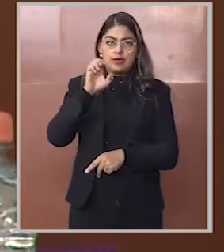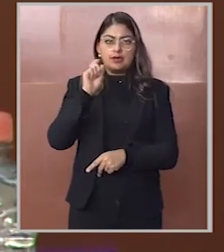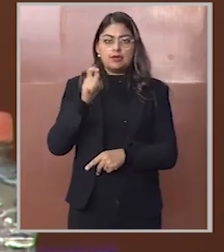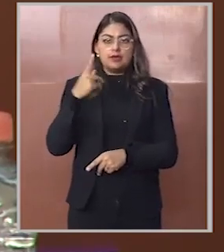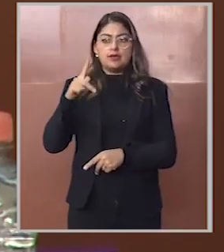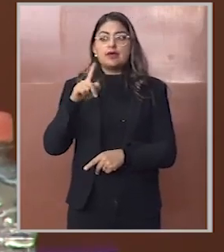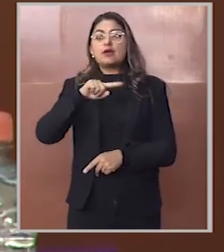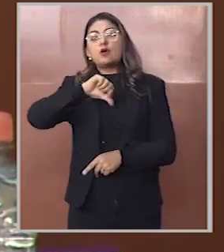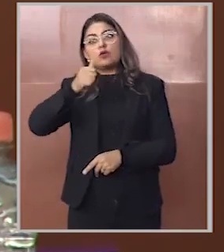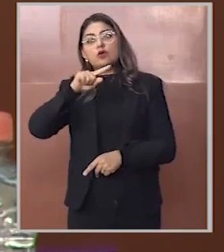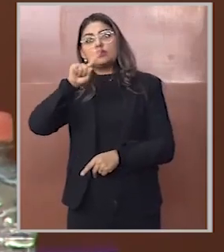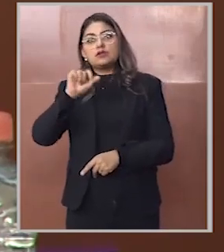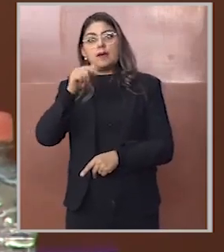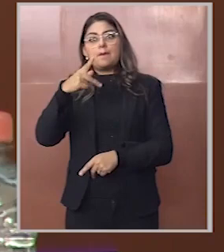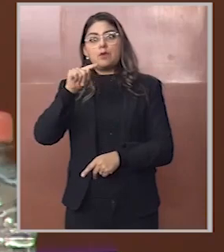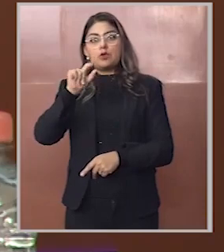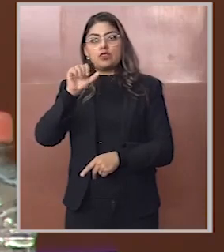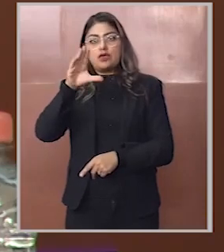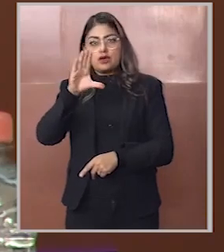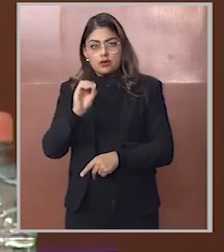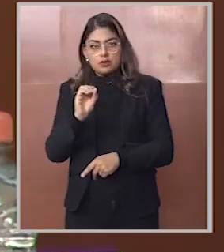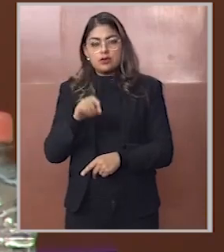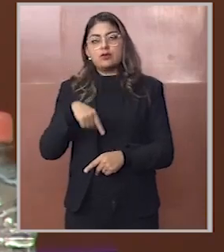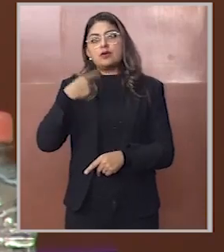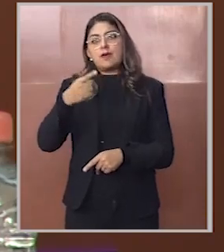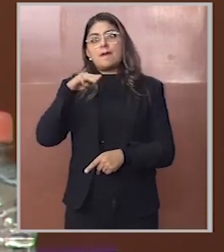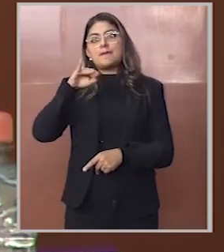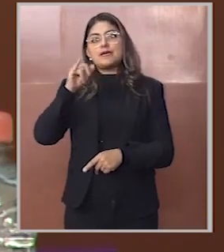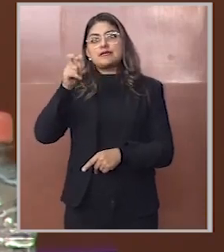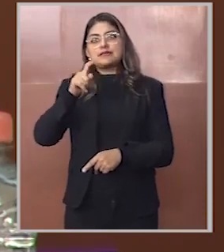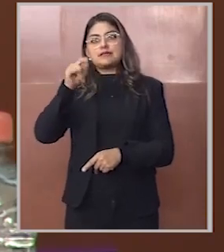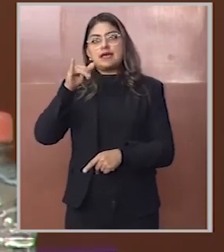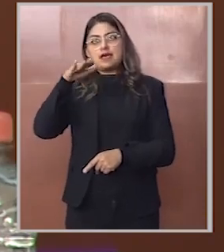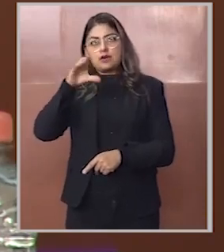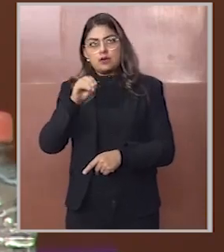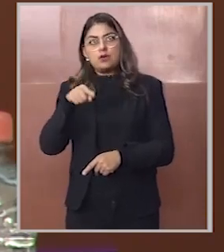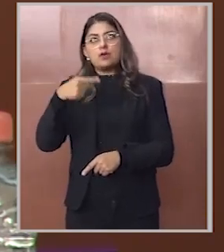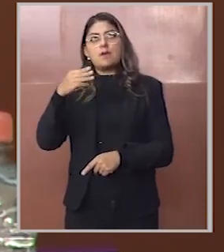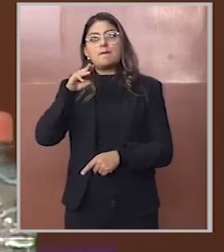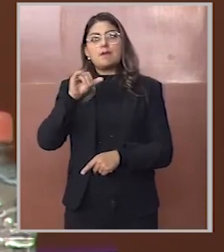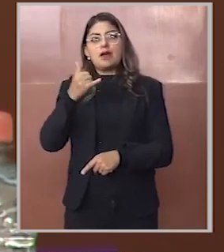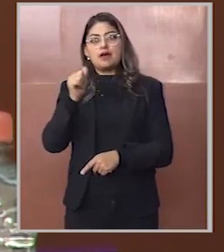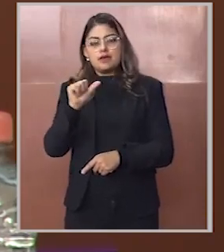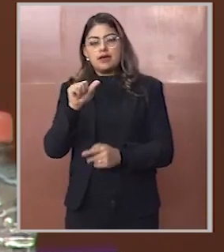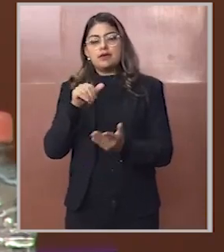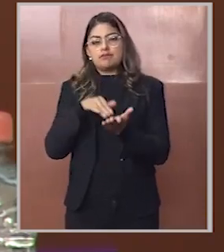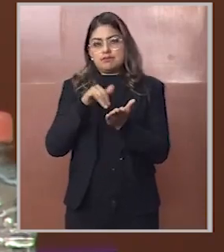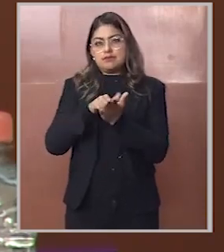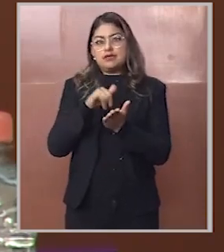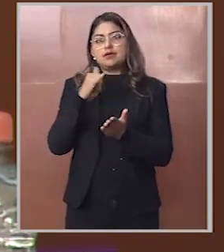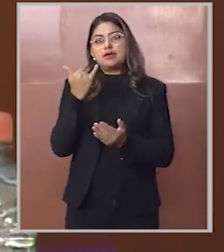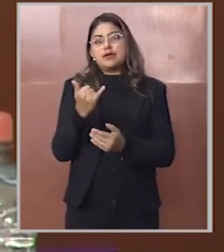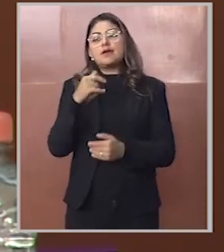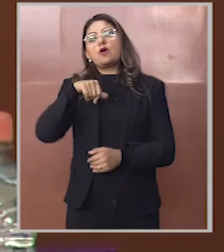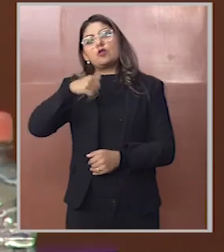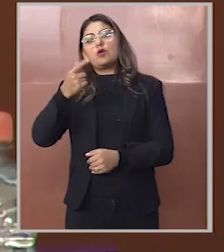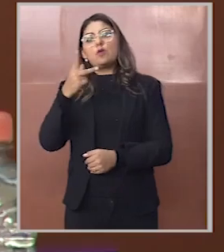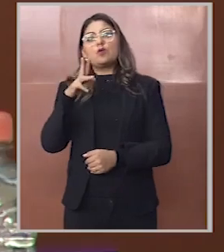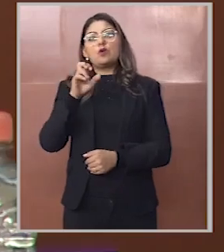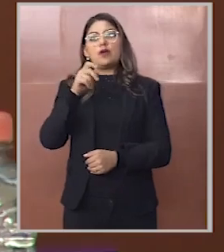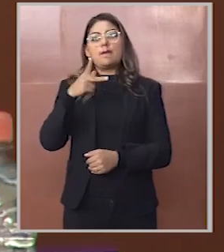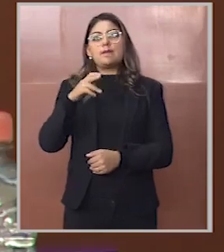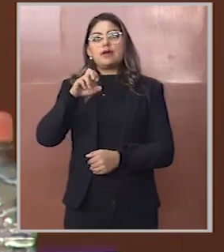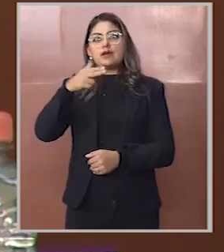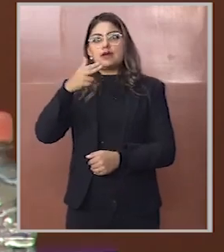valle el mixteco el ayuk el Maya el odami y el purepecha Estas son las 20 variantes eh lingüísticas cada